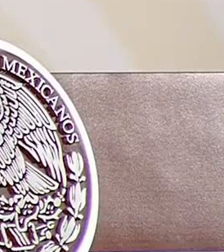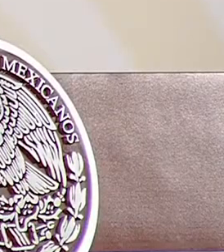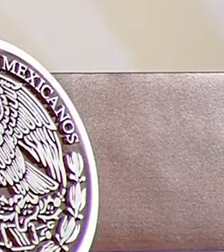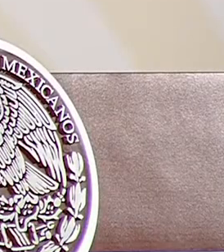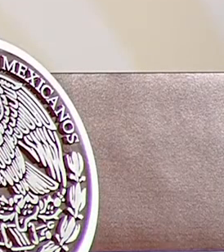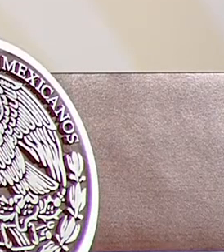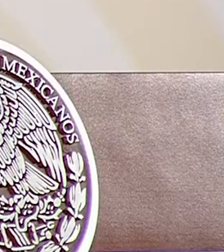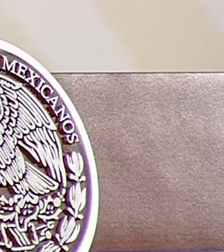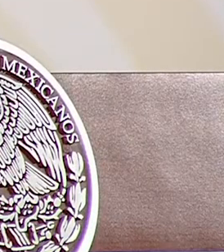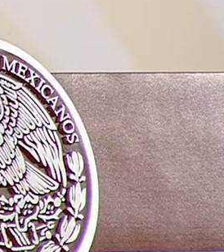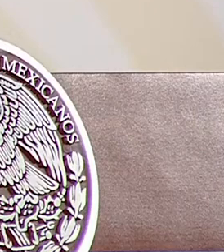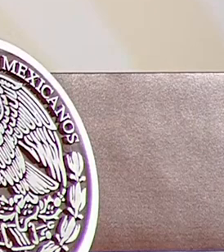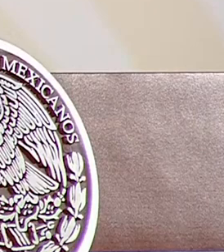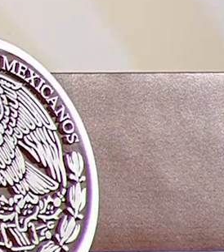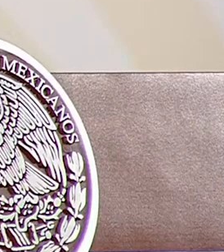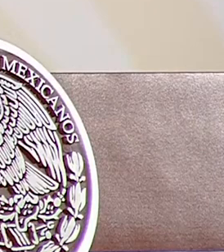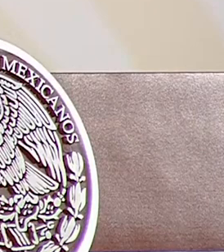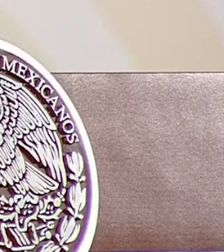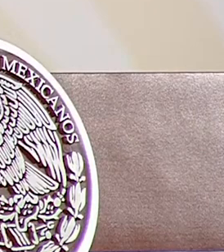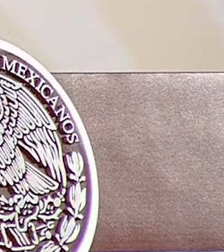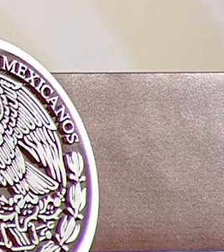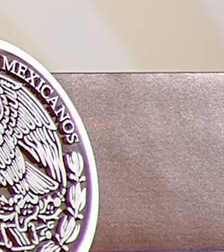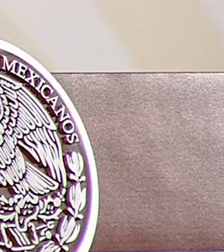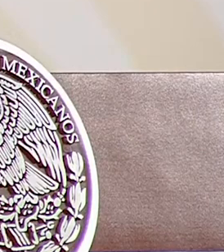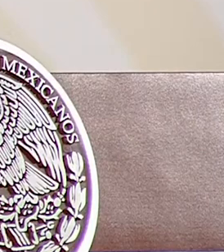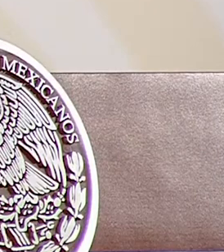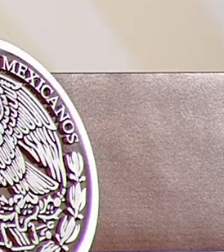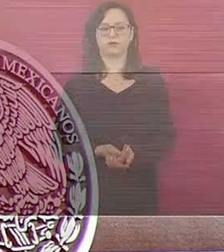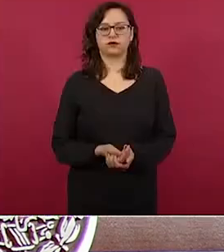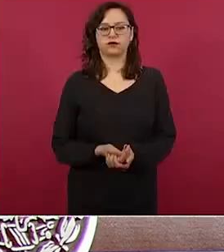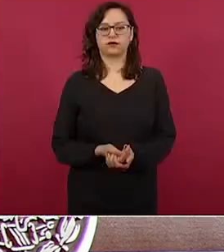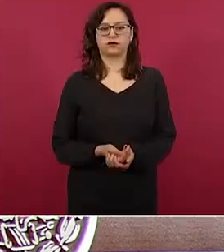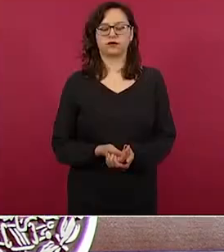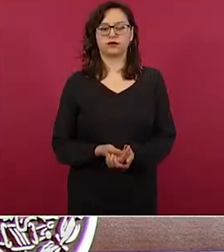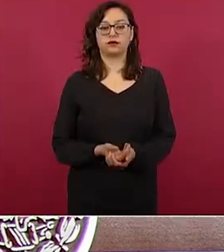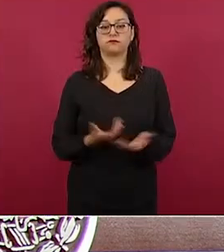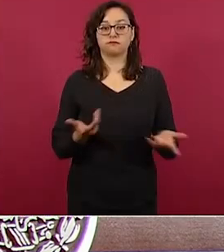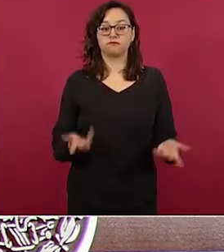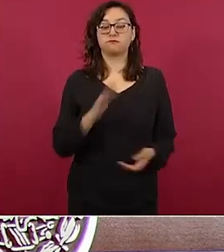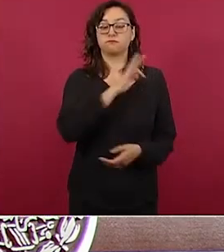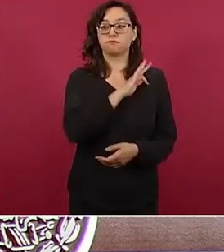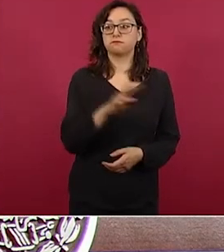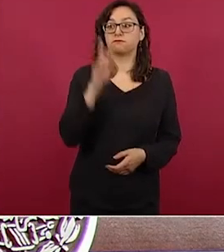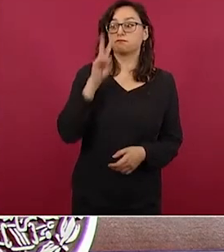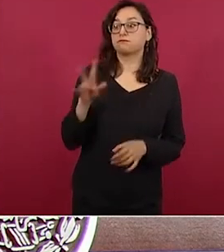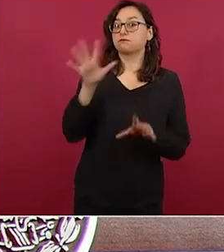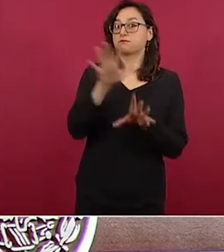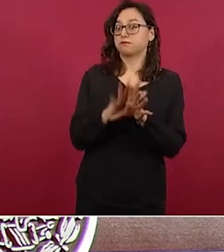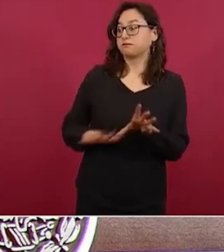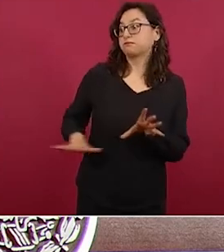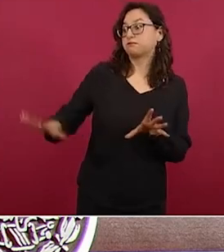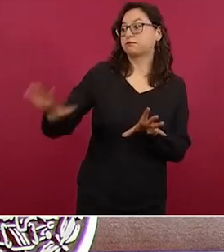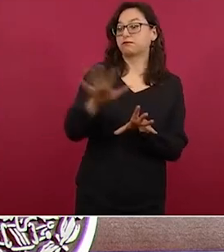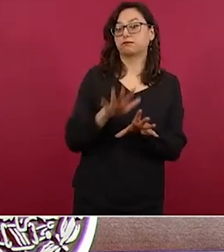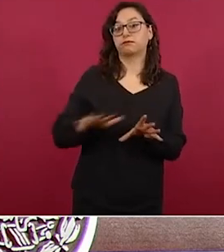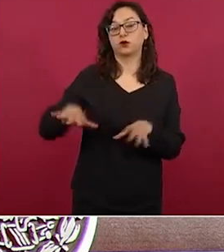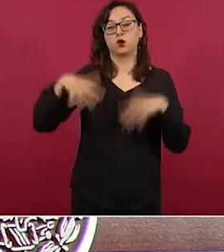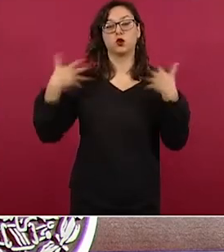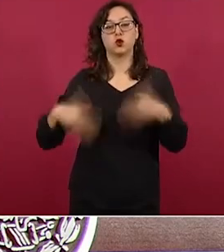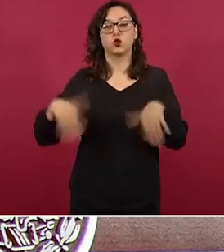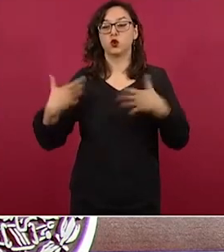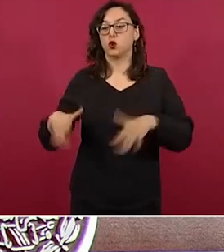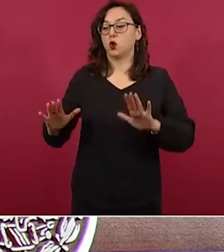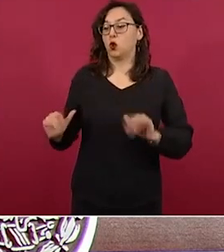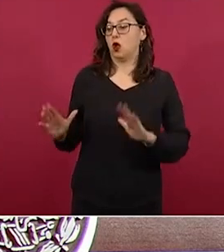de investigación, resultado del salvamento arqueológico que se haya llevado a cabo